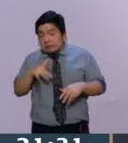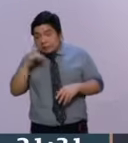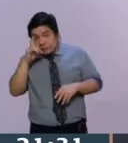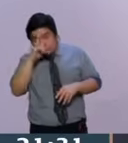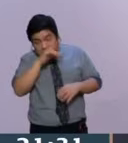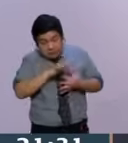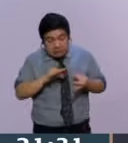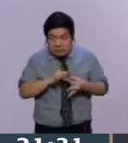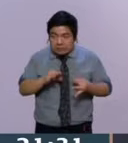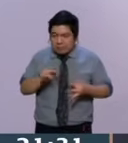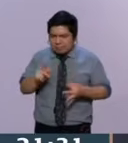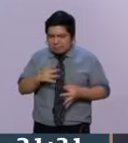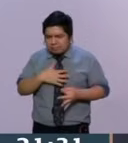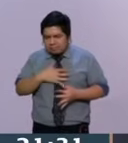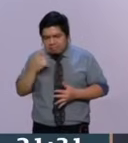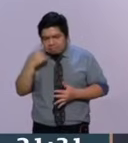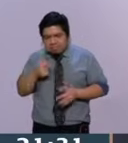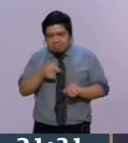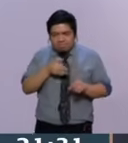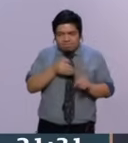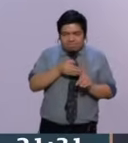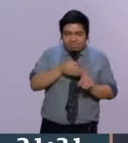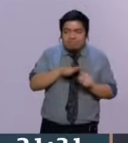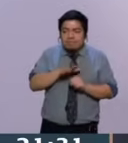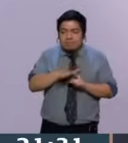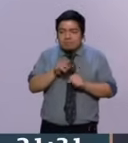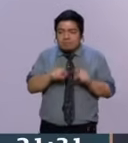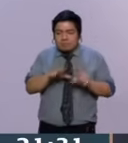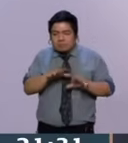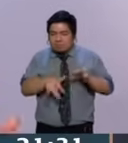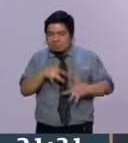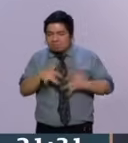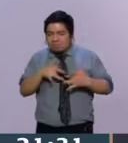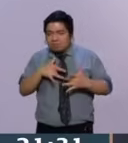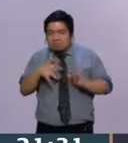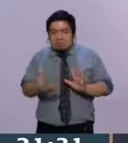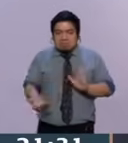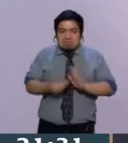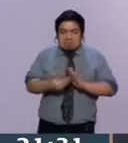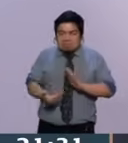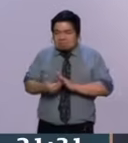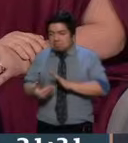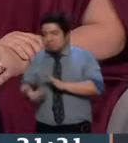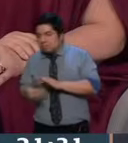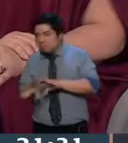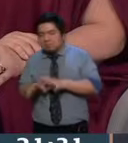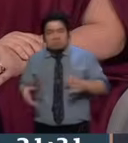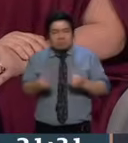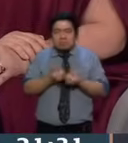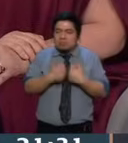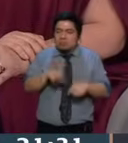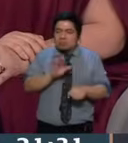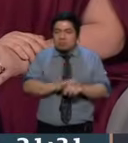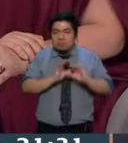compleja. Pero yo sí haría hincapié en que me parece de muchas pistolas sumarse a una mesa a proponer un sistema nacional, a un sistema de